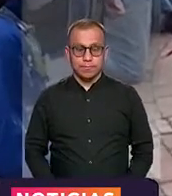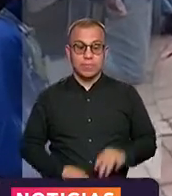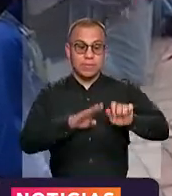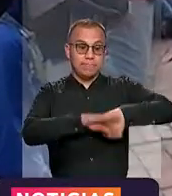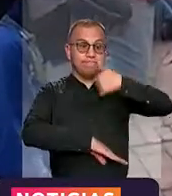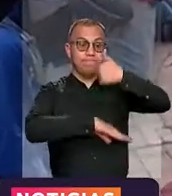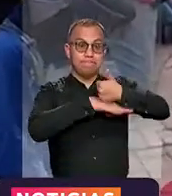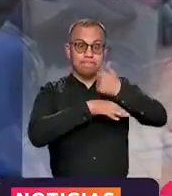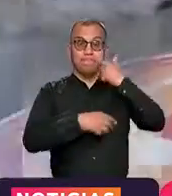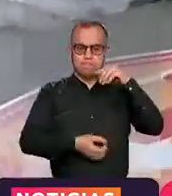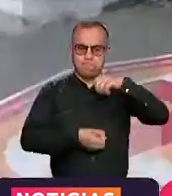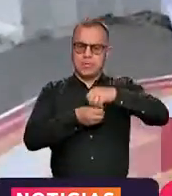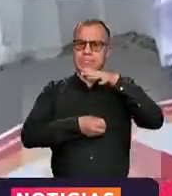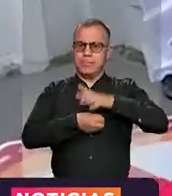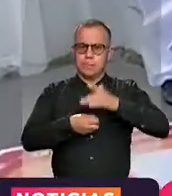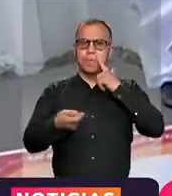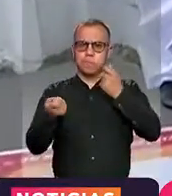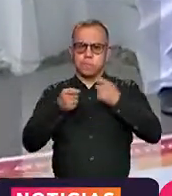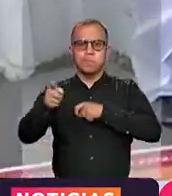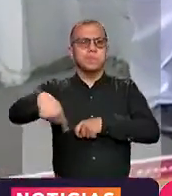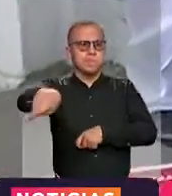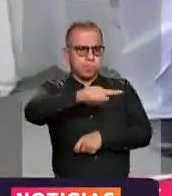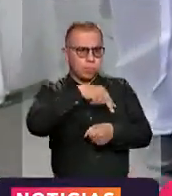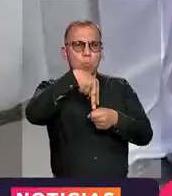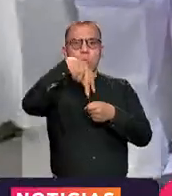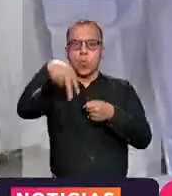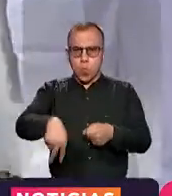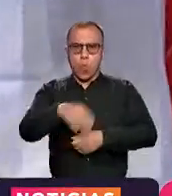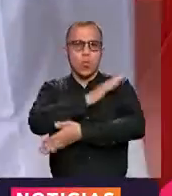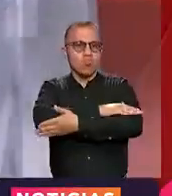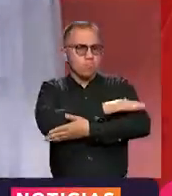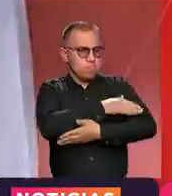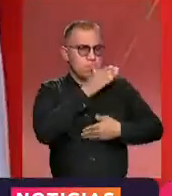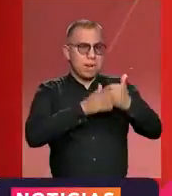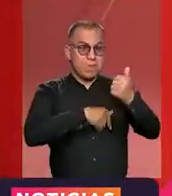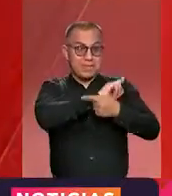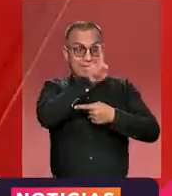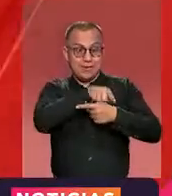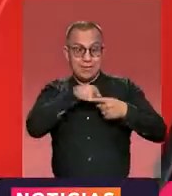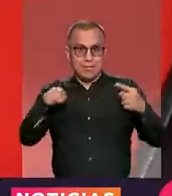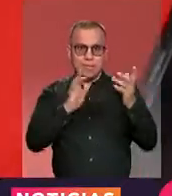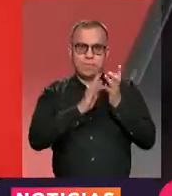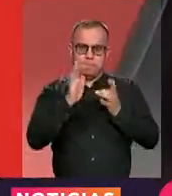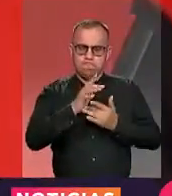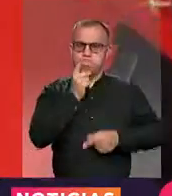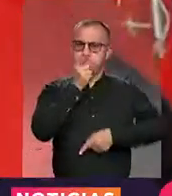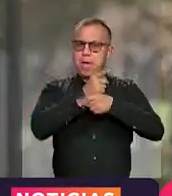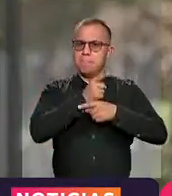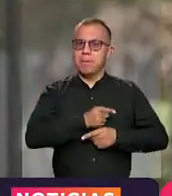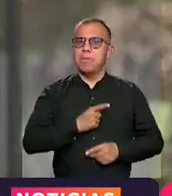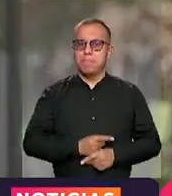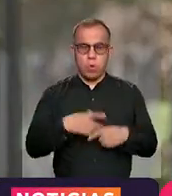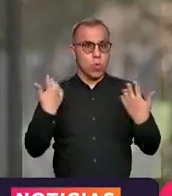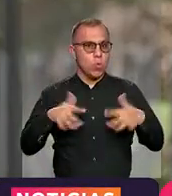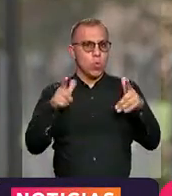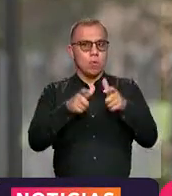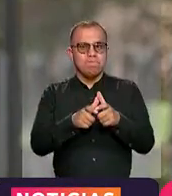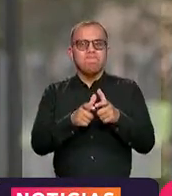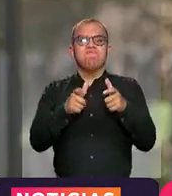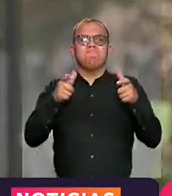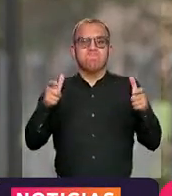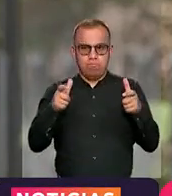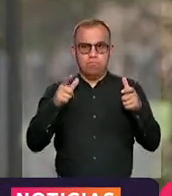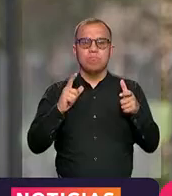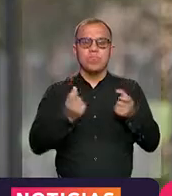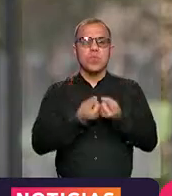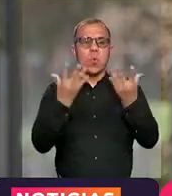Autoridades distritales destacan el buen comportamiento de los capitalinos en el inicio de la Semana Santa. Hubo un cumplimiento realmente mayoritario y no llegamos